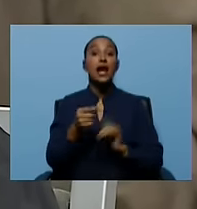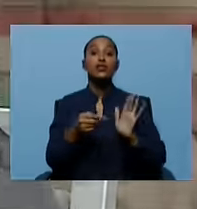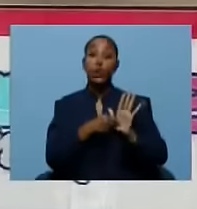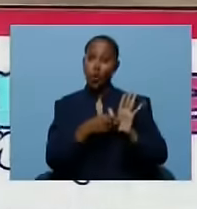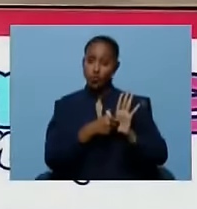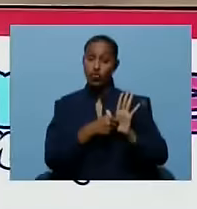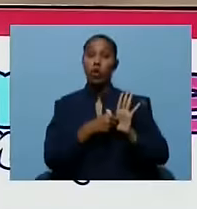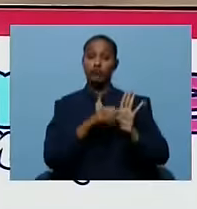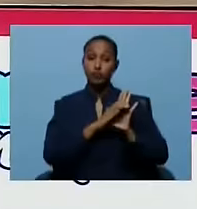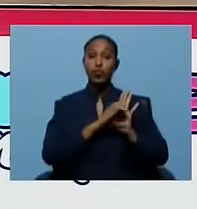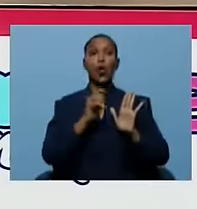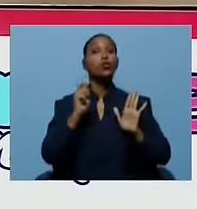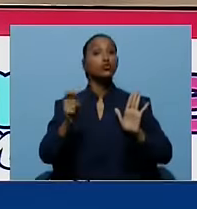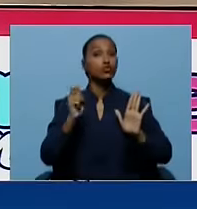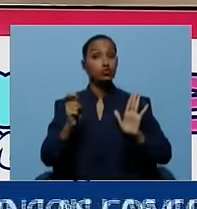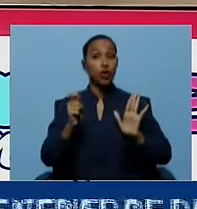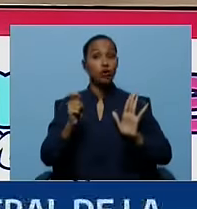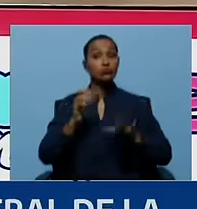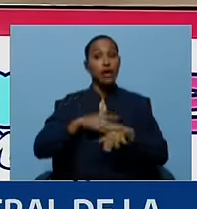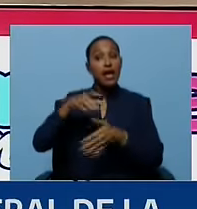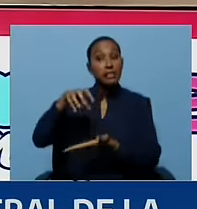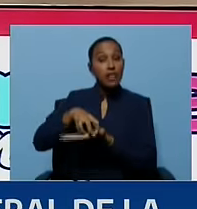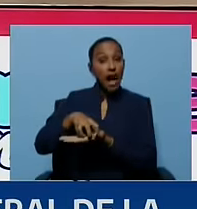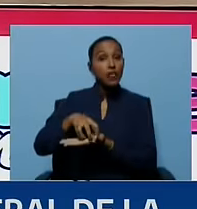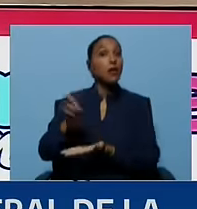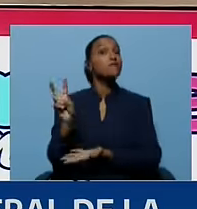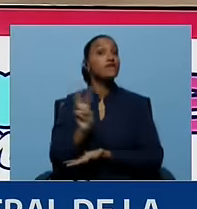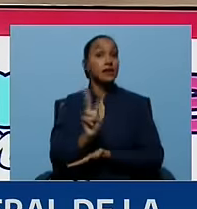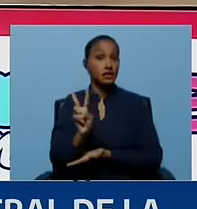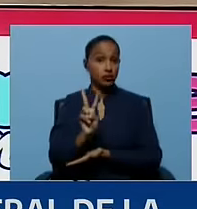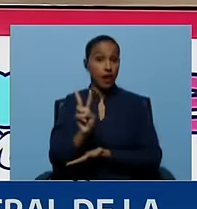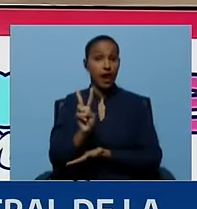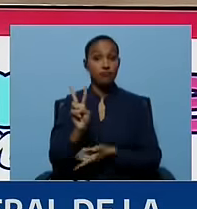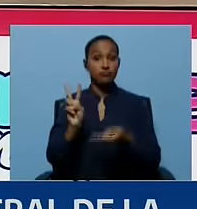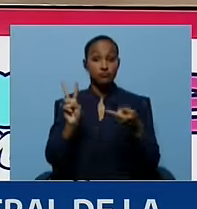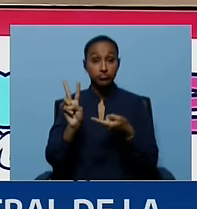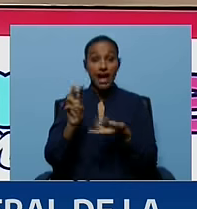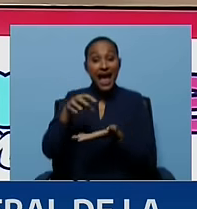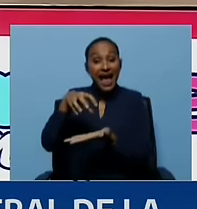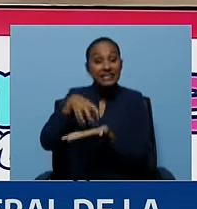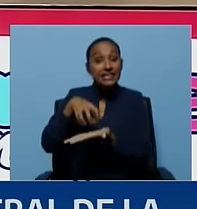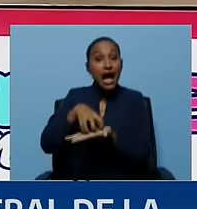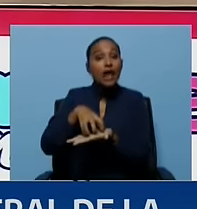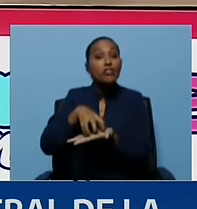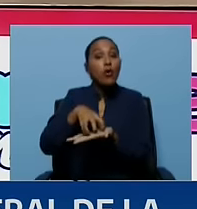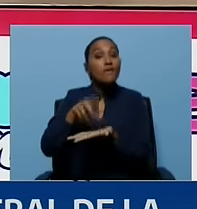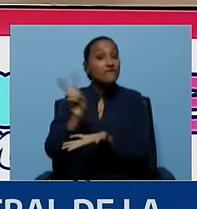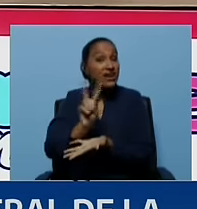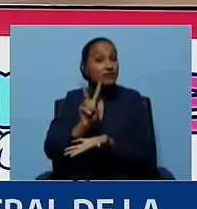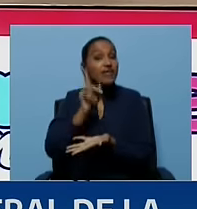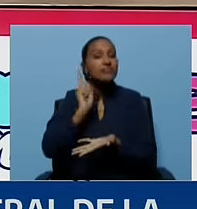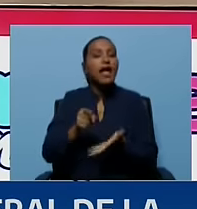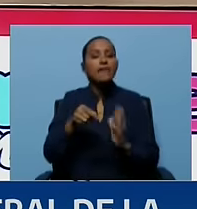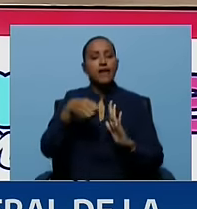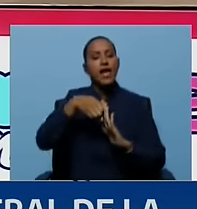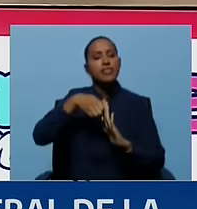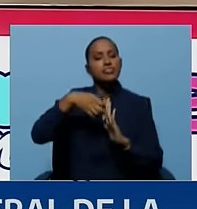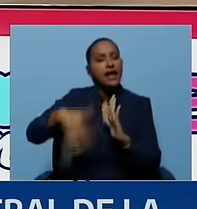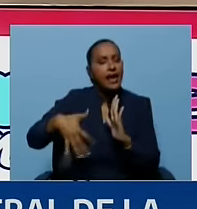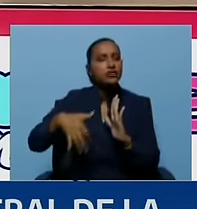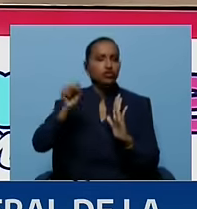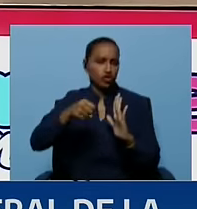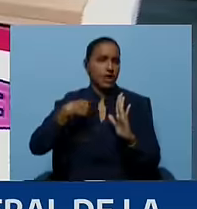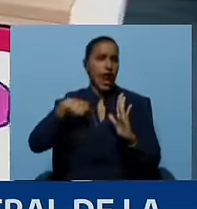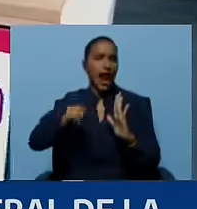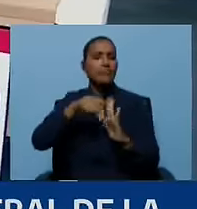que el Estado venezolano, el Estado nacional, tiene que ser un Estado de derecho, de justicia.